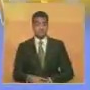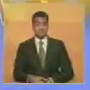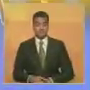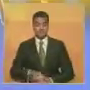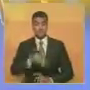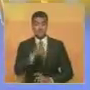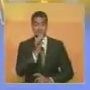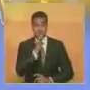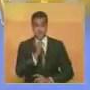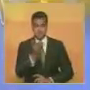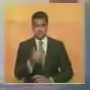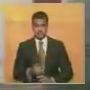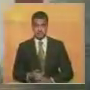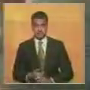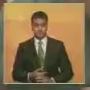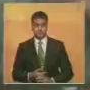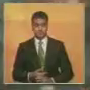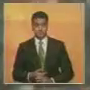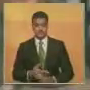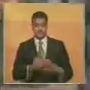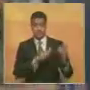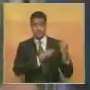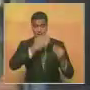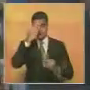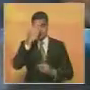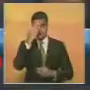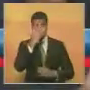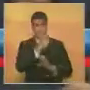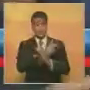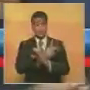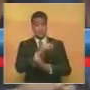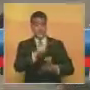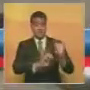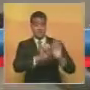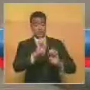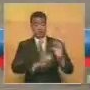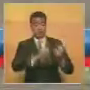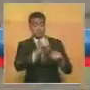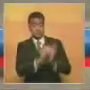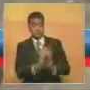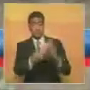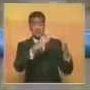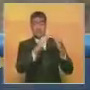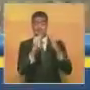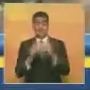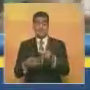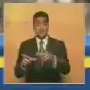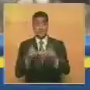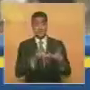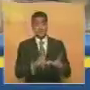javier feria no es ampliada autoridades militares y de protección civil evaluaron el desplome de viviendas en el municipio lobatera